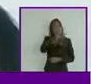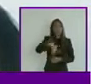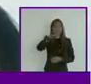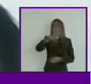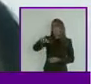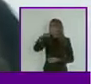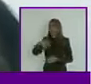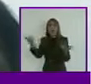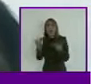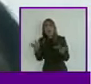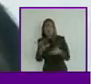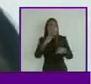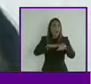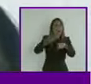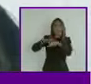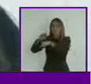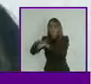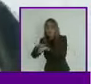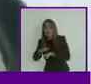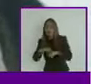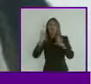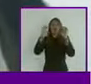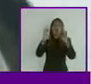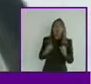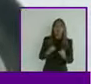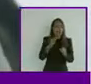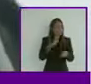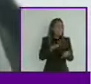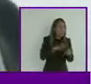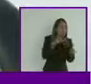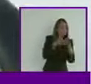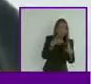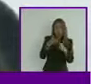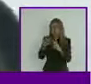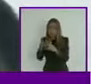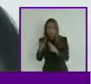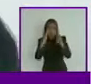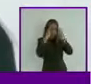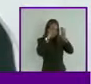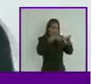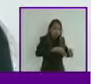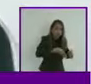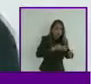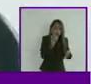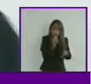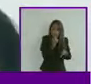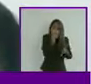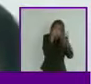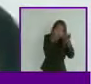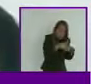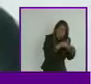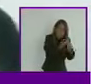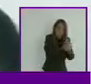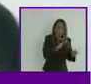que hacer o estamos buscando distractores para no concentrarnos en una sola cosa y